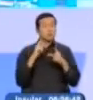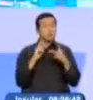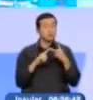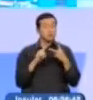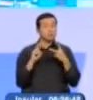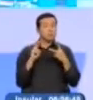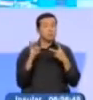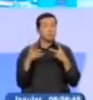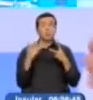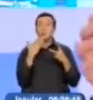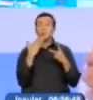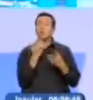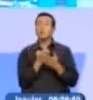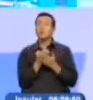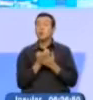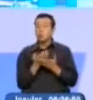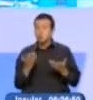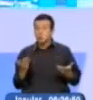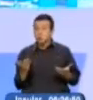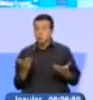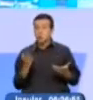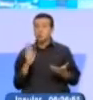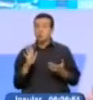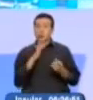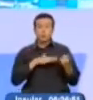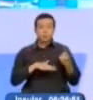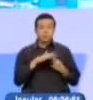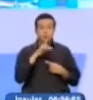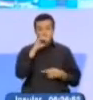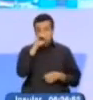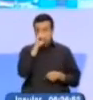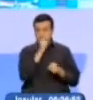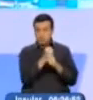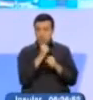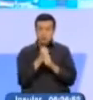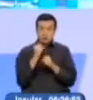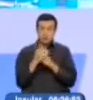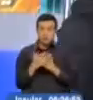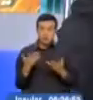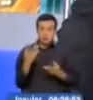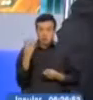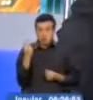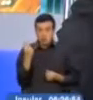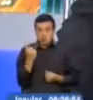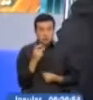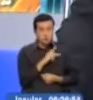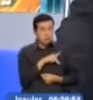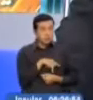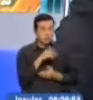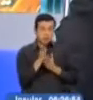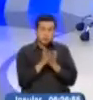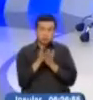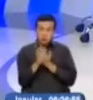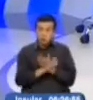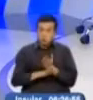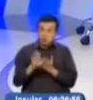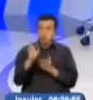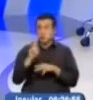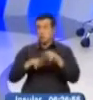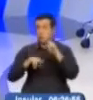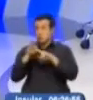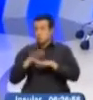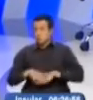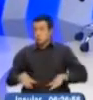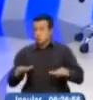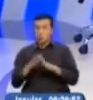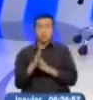importante. ¿Cómo está la economía? ¿Cómo está su situación de empleo, de trabajo? En otra palabra, ¿cómo está el bolsillo? La dotación de servicios básicos, las obras que están